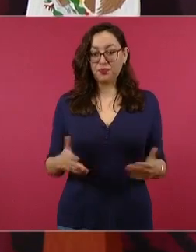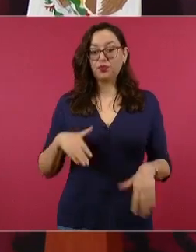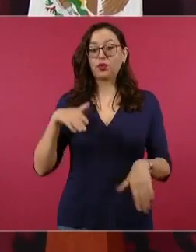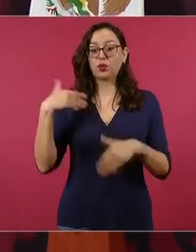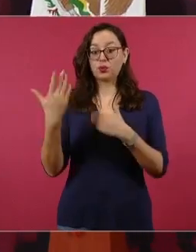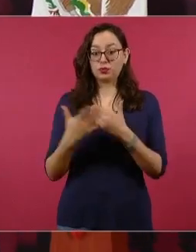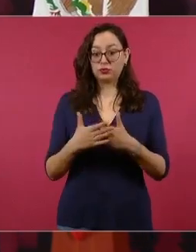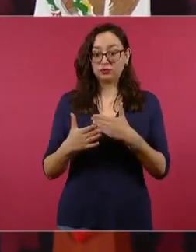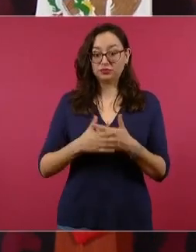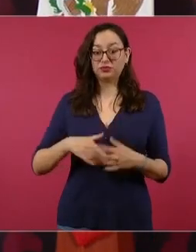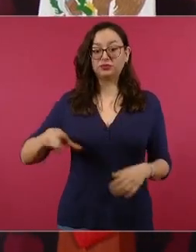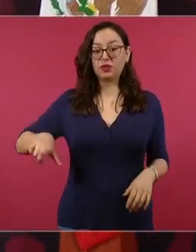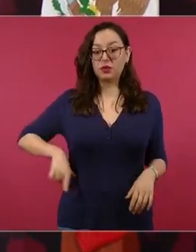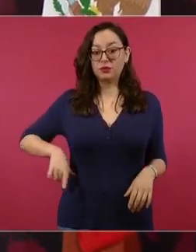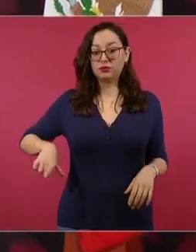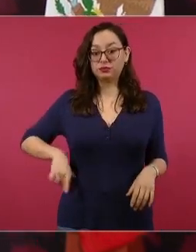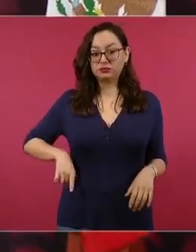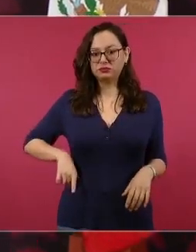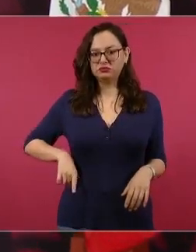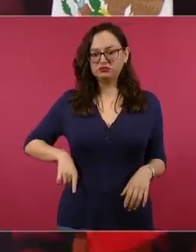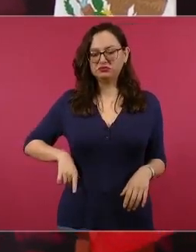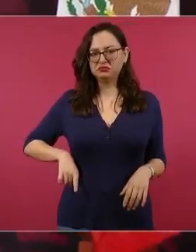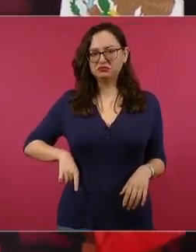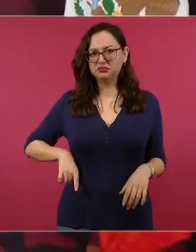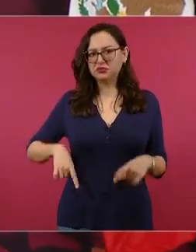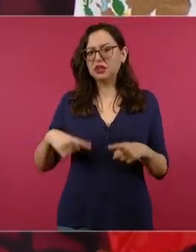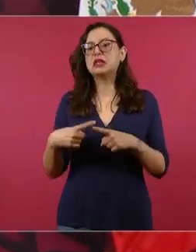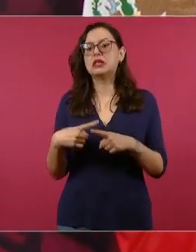los que piensan como el joven